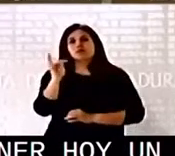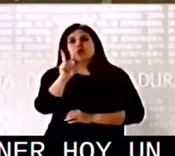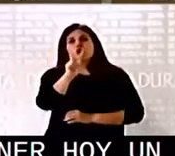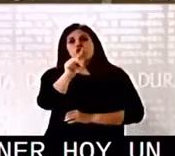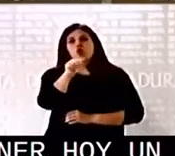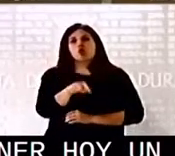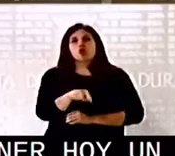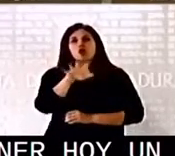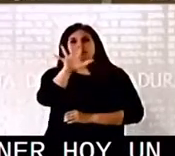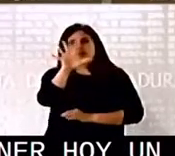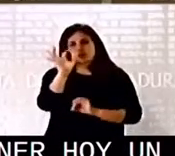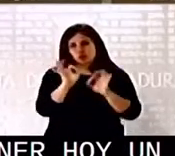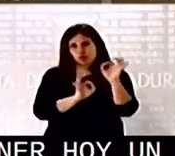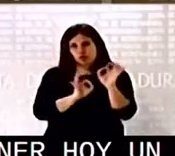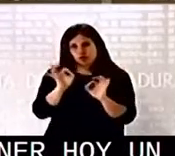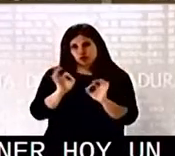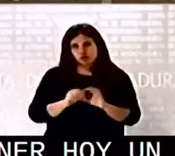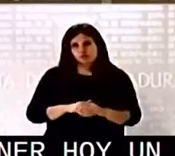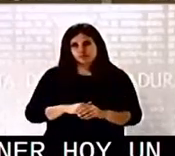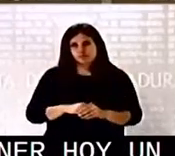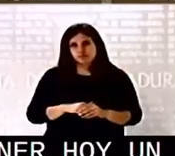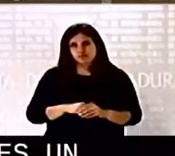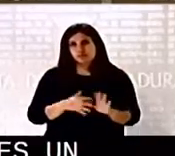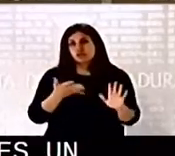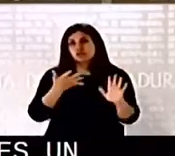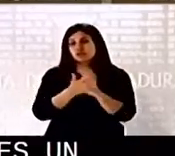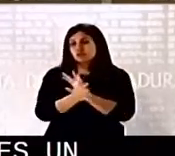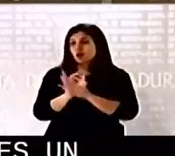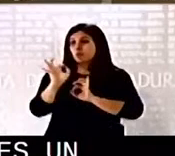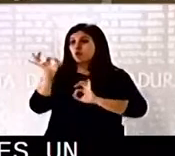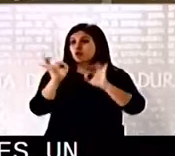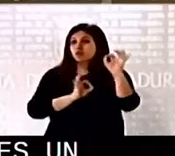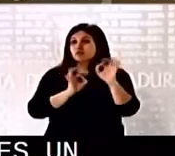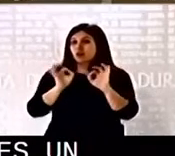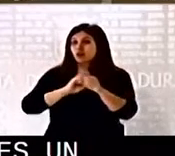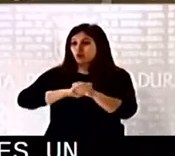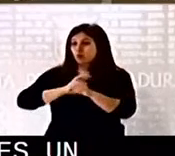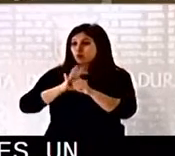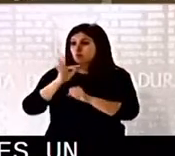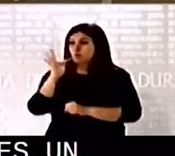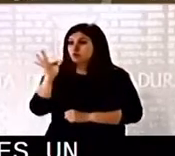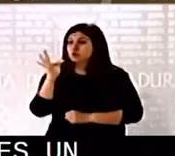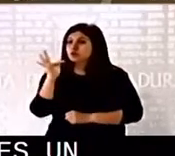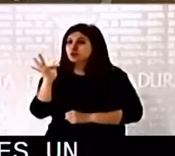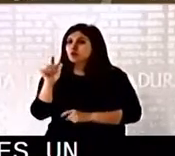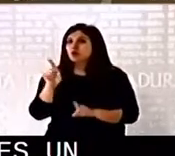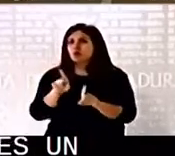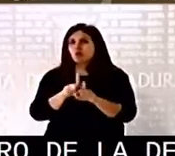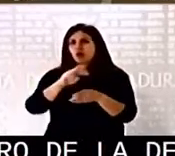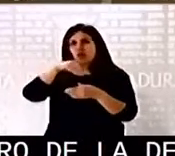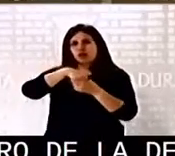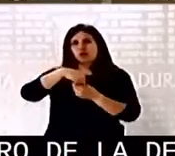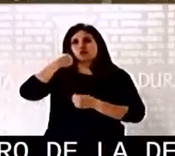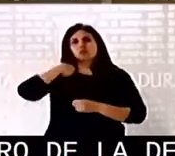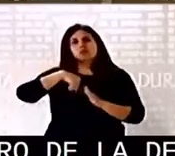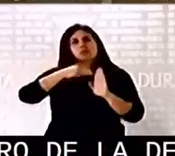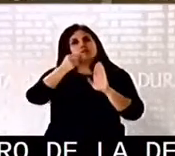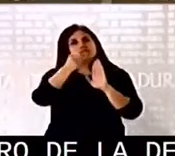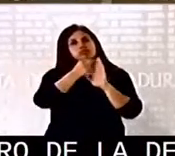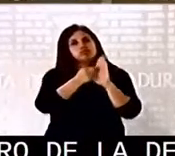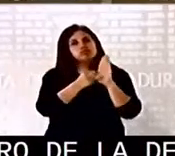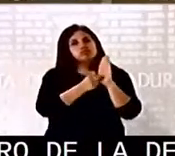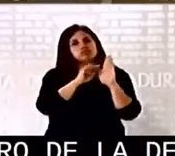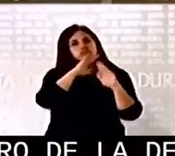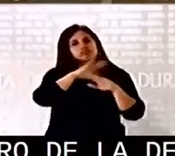2,5%, que es un porcentaje de positividad que está dentro de los parámetros de nueva normalidad,